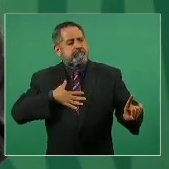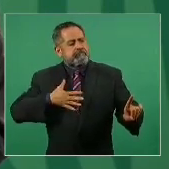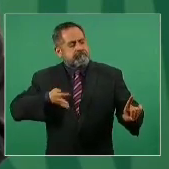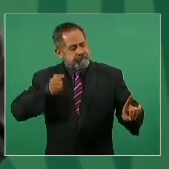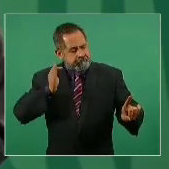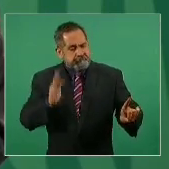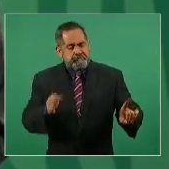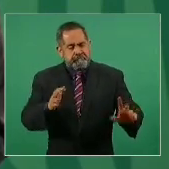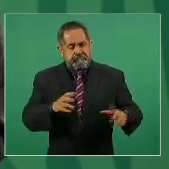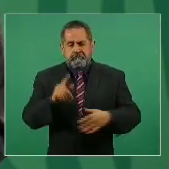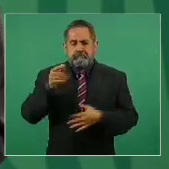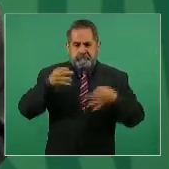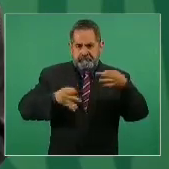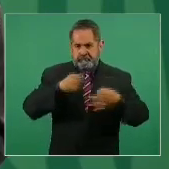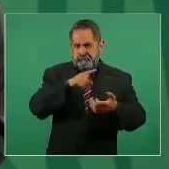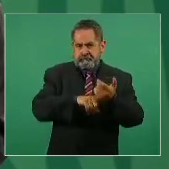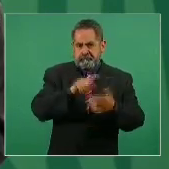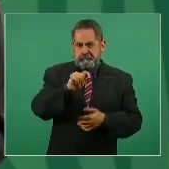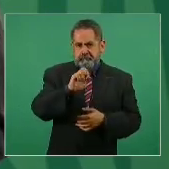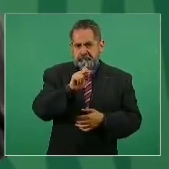la resolución del tribunal